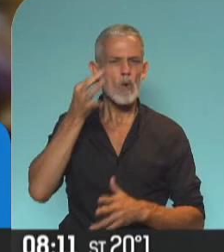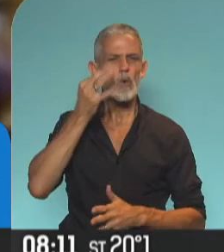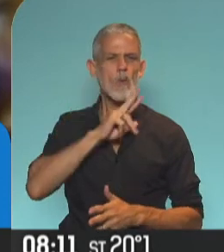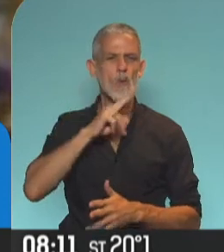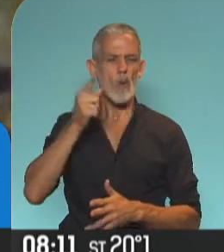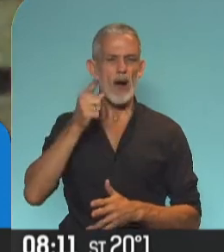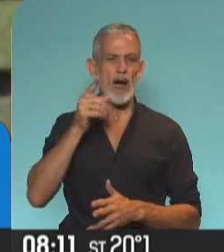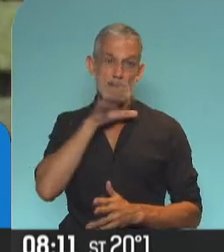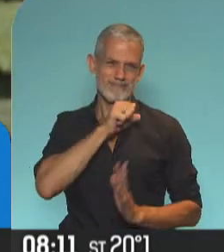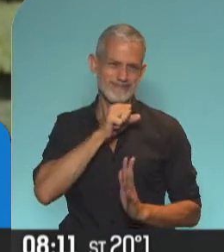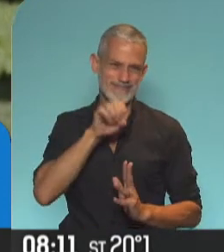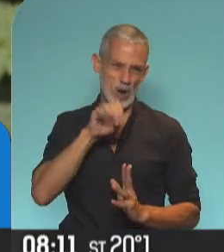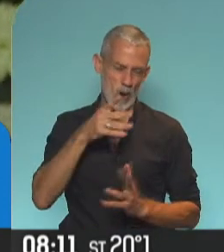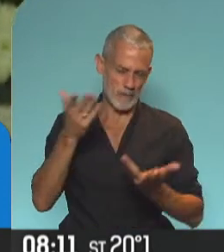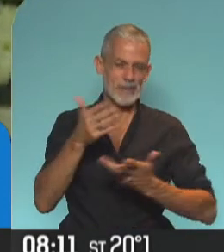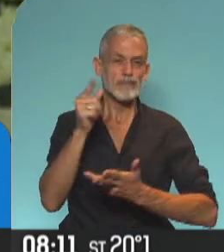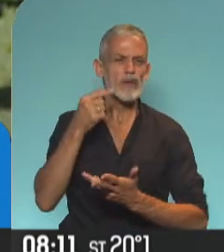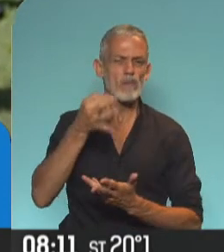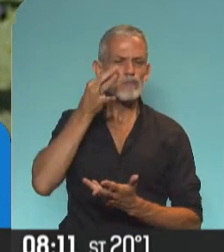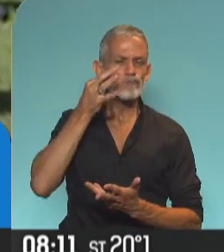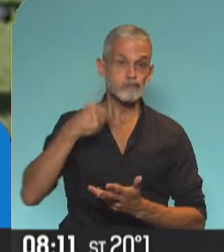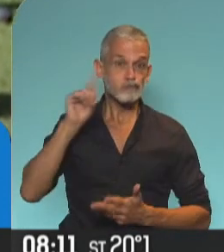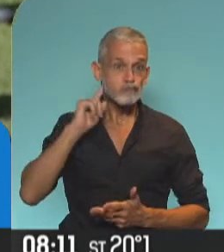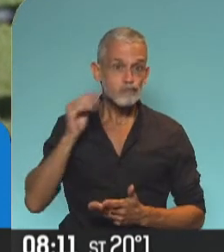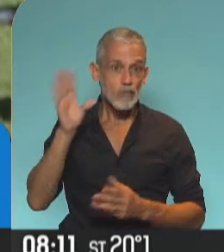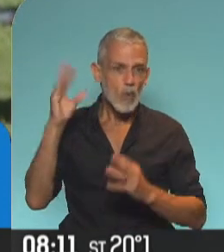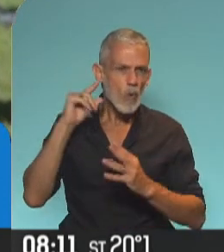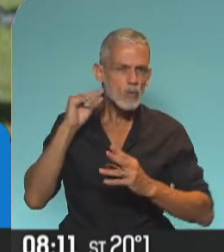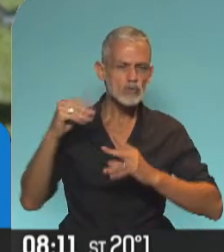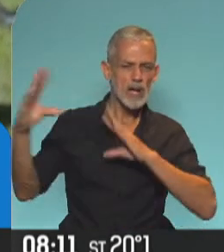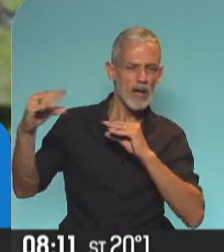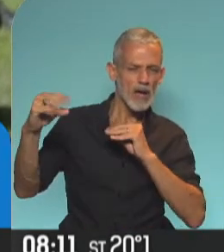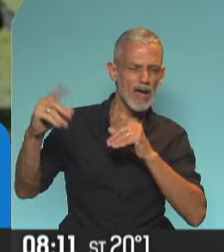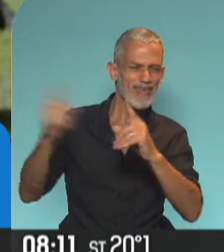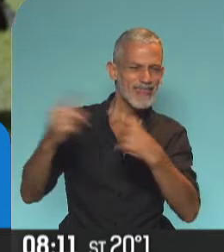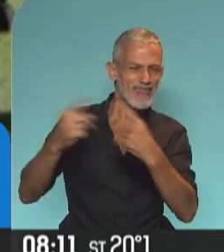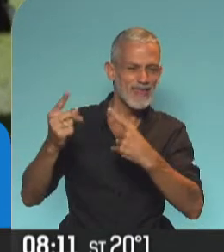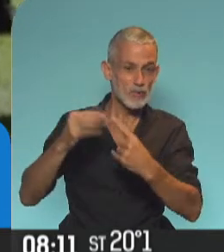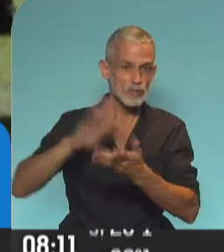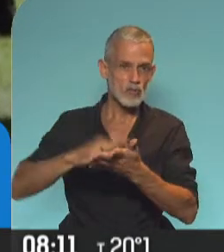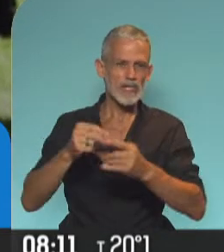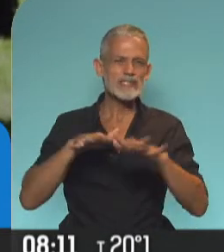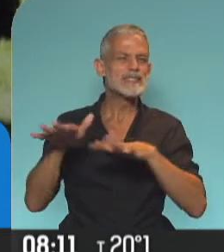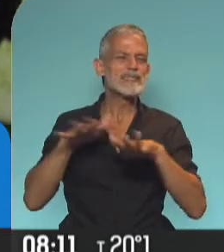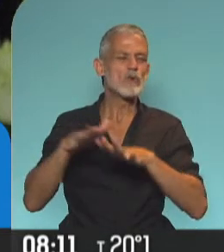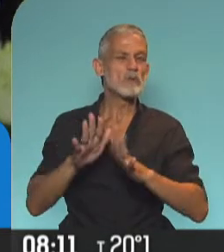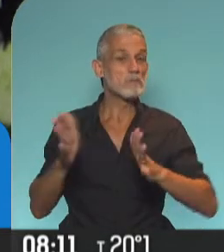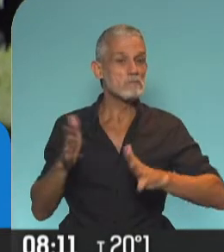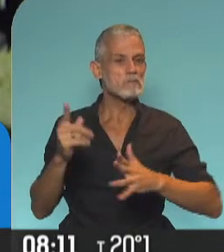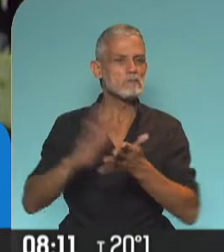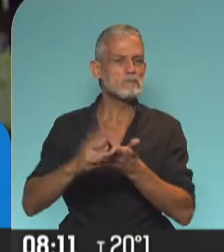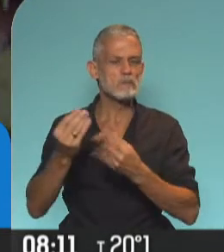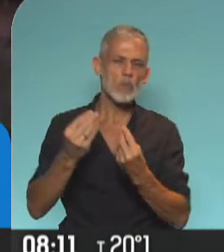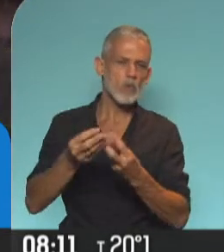de identidad reservada que dijo haber escuchado un diálogo entre policías respecto de una situación que tenía que ver